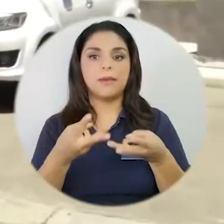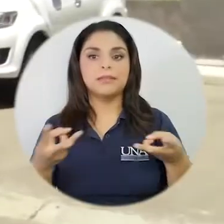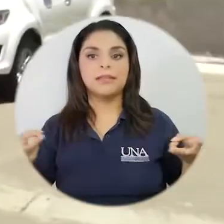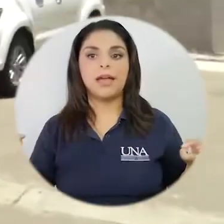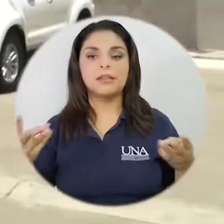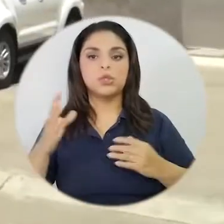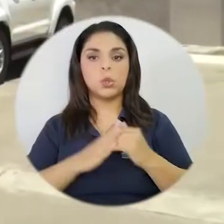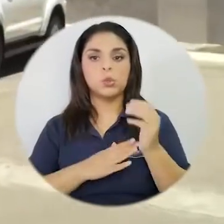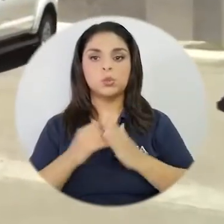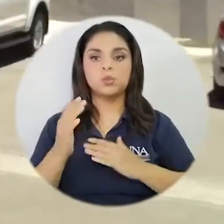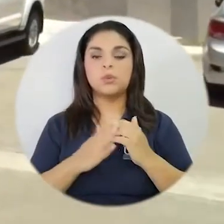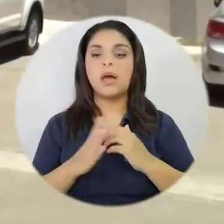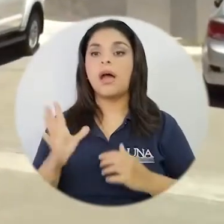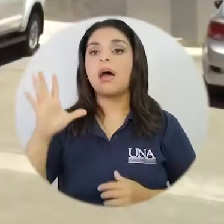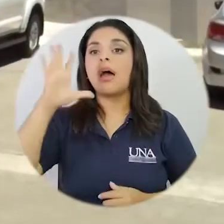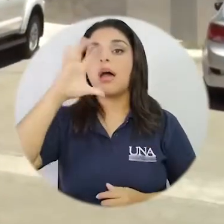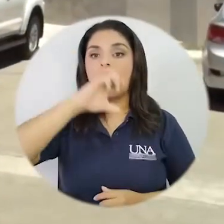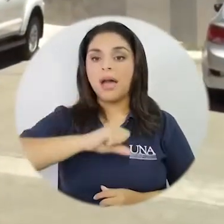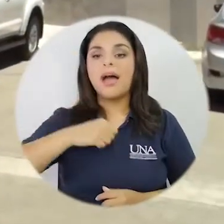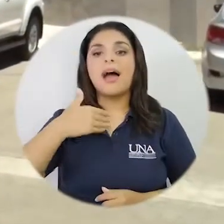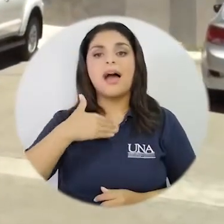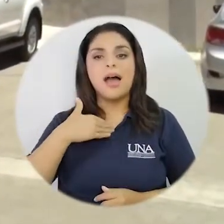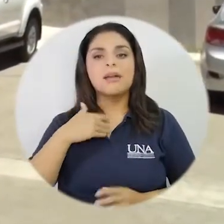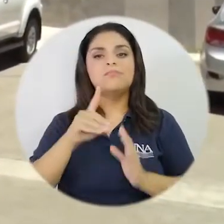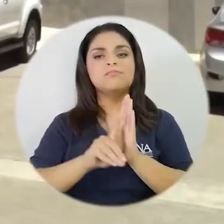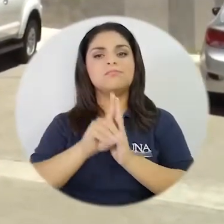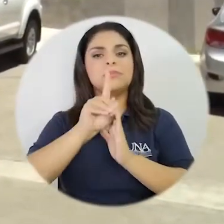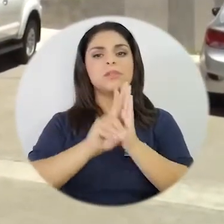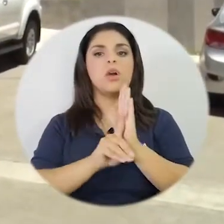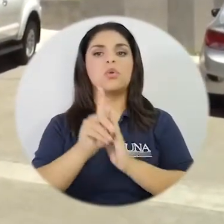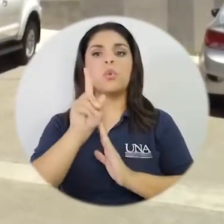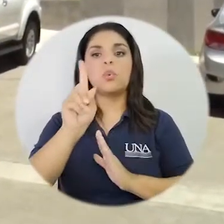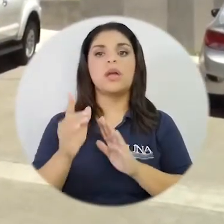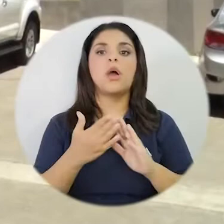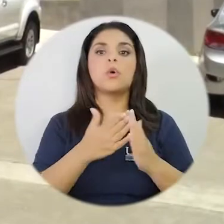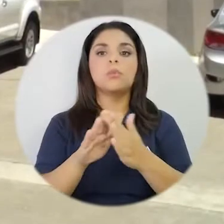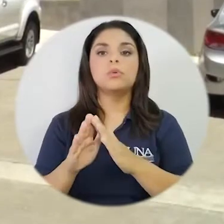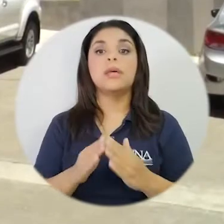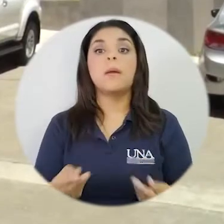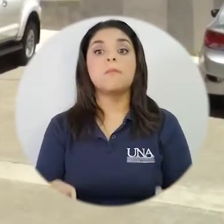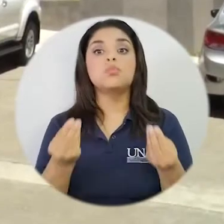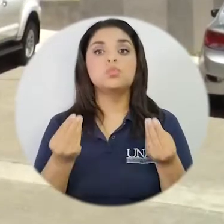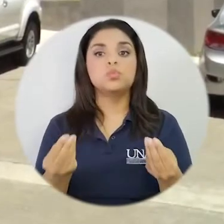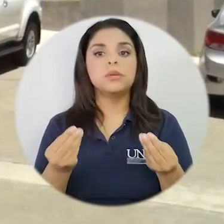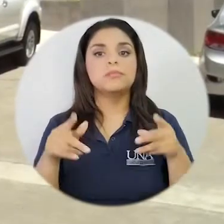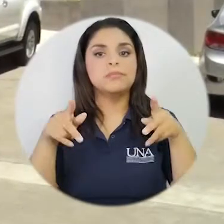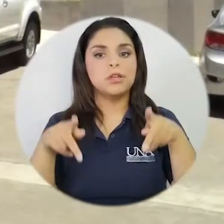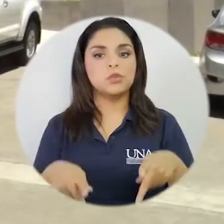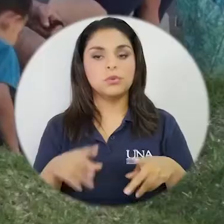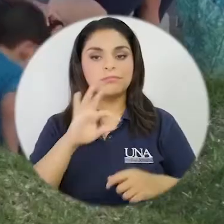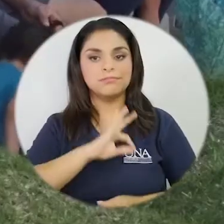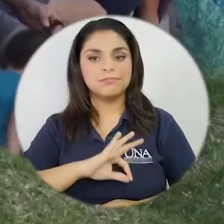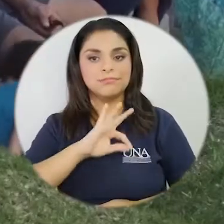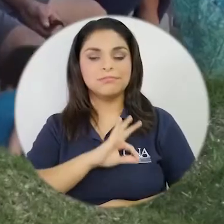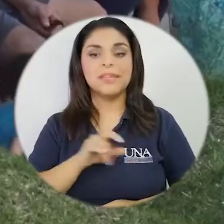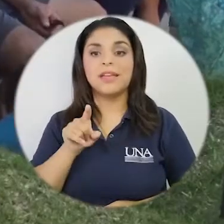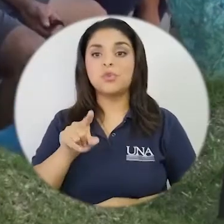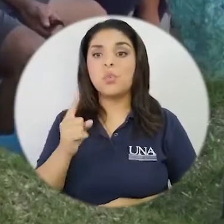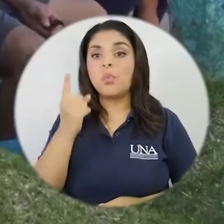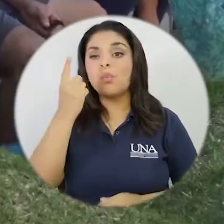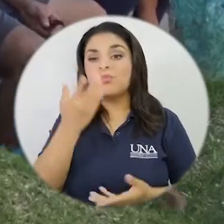que cuando hay un desarrollo en una comunidad, mucha gente se beneficia. Es un